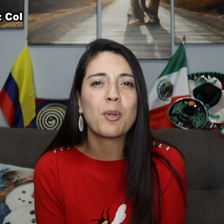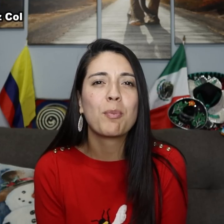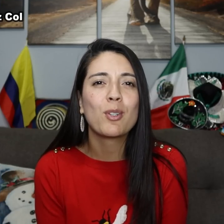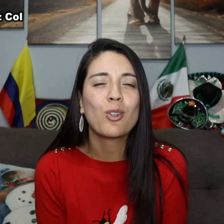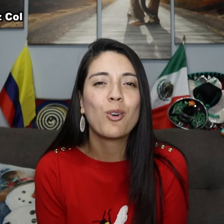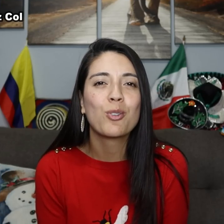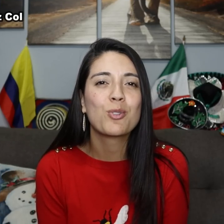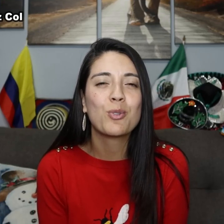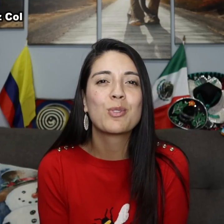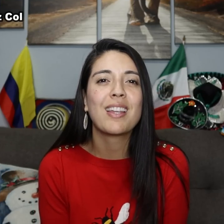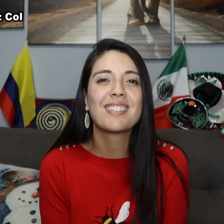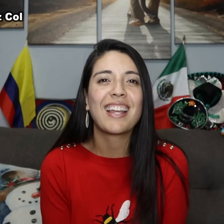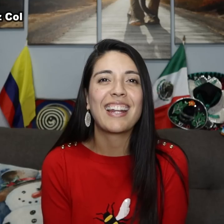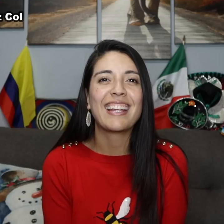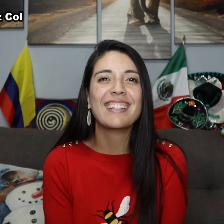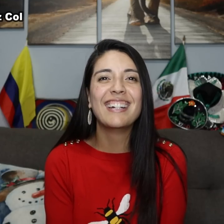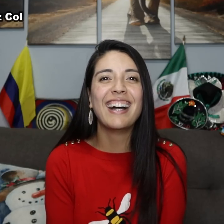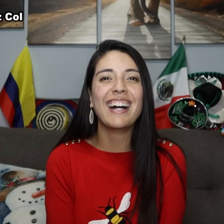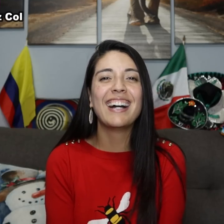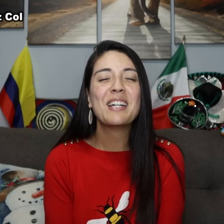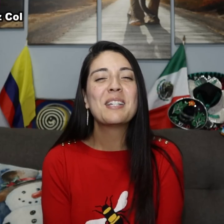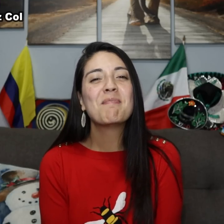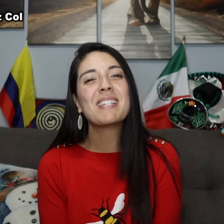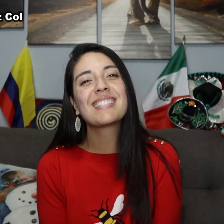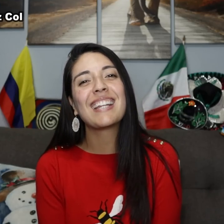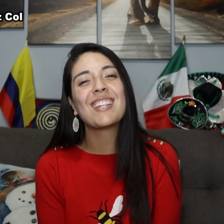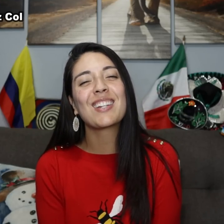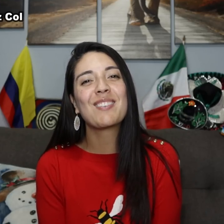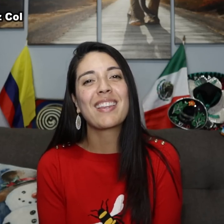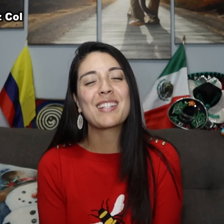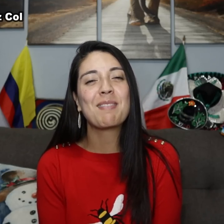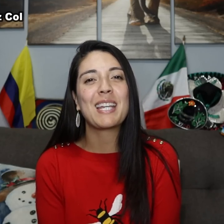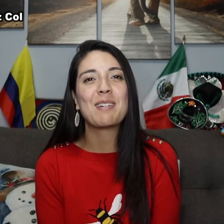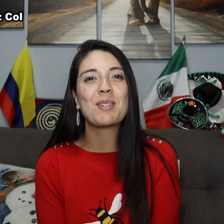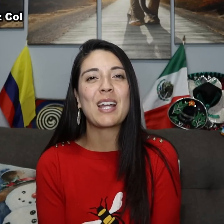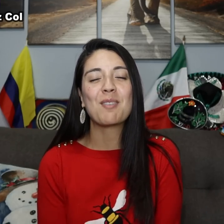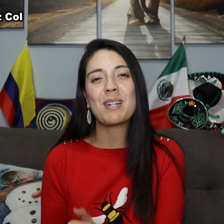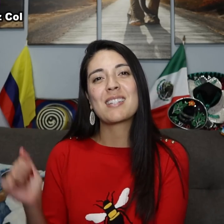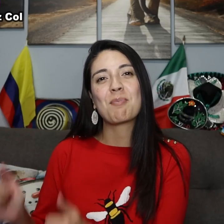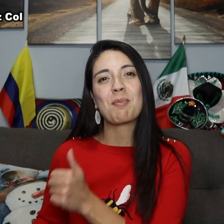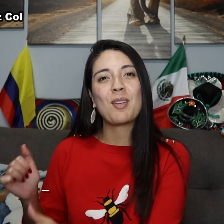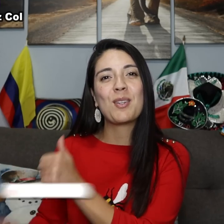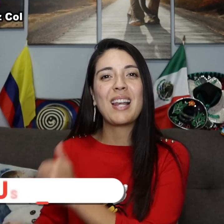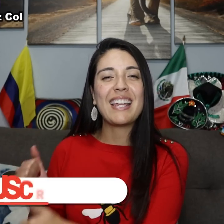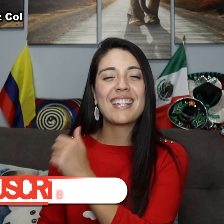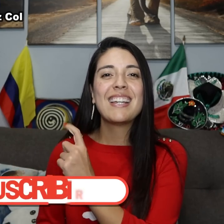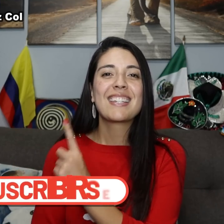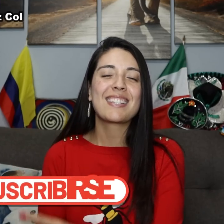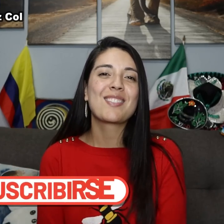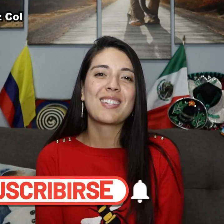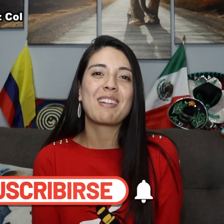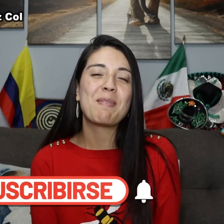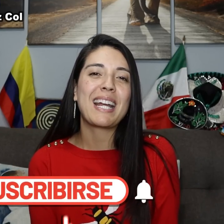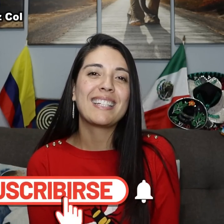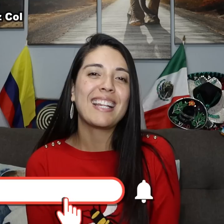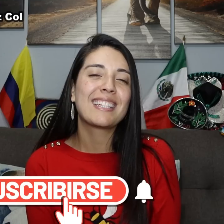mis propios ojos. ¿Ustedes qué creen? Mis queridos, recuerden que si me quieren apoyar lo pueden hacer por medio de un like, que